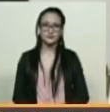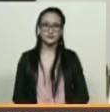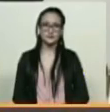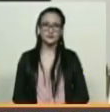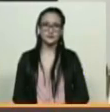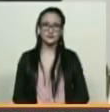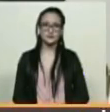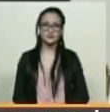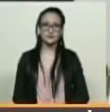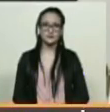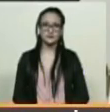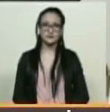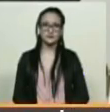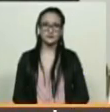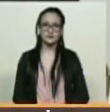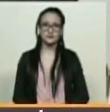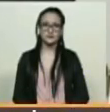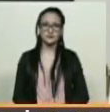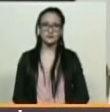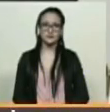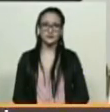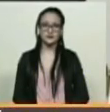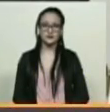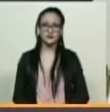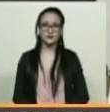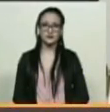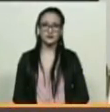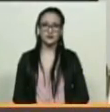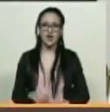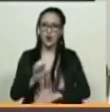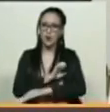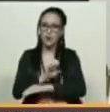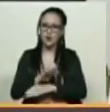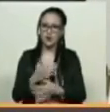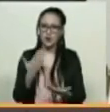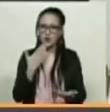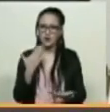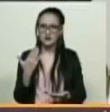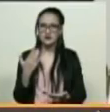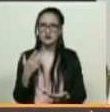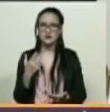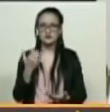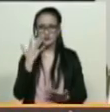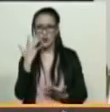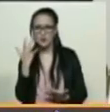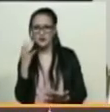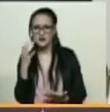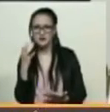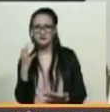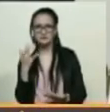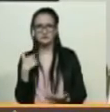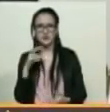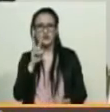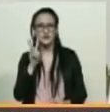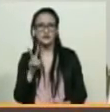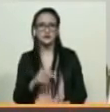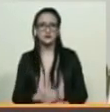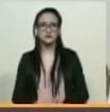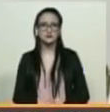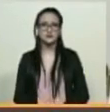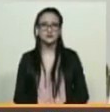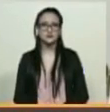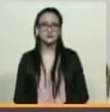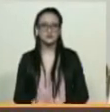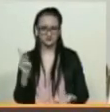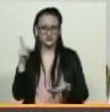Sí, las reuniones, bueno, no sé, pregúntale a Enrique Márquez. Pregúntale a Enrique Márquez si fue un holograma lo que yo vi. ¿Ecuador? Claro